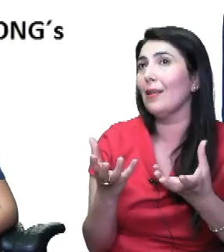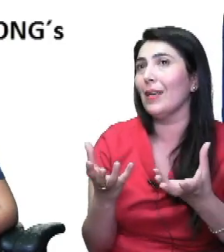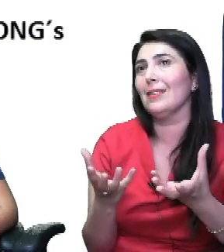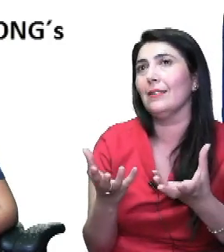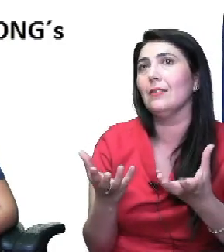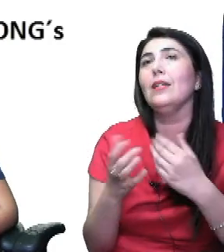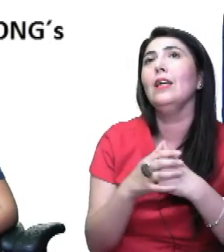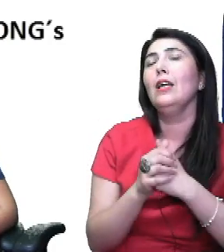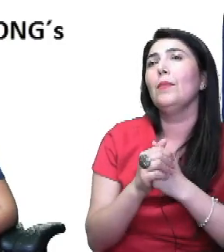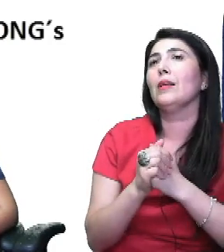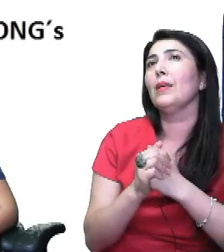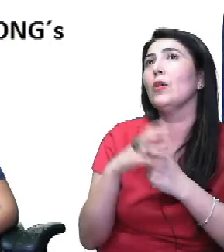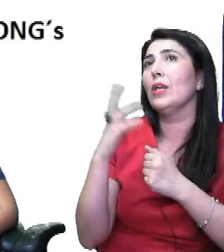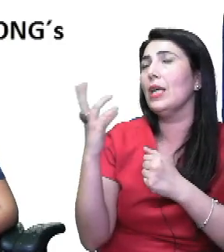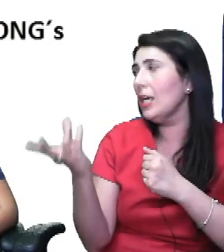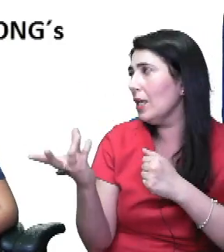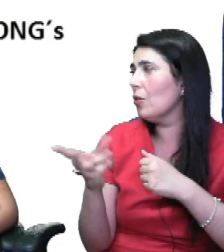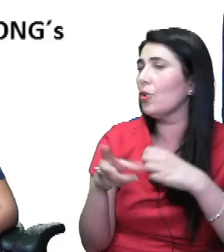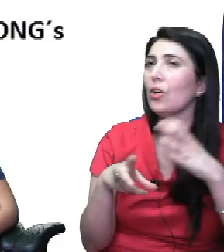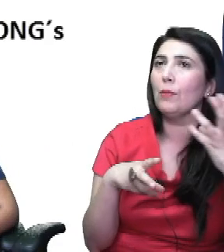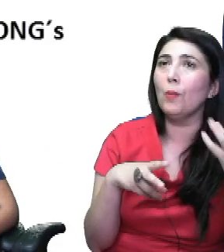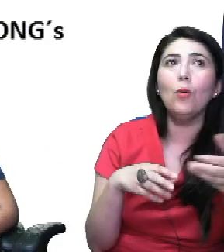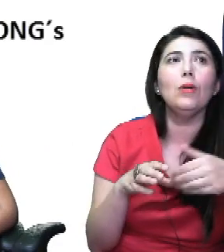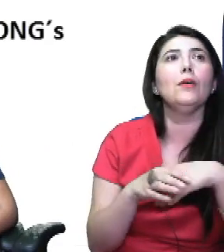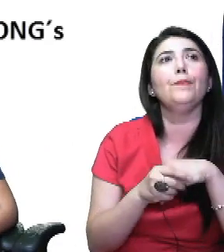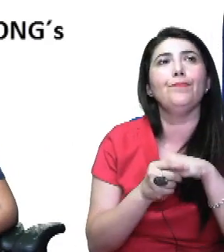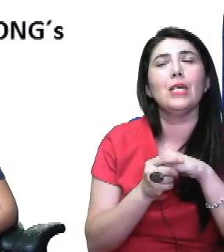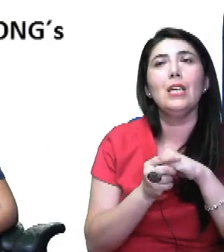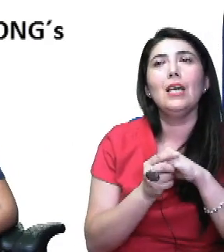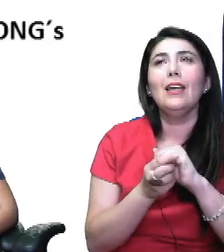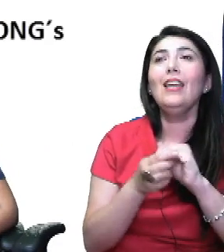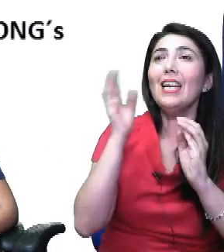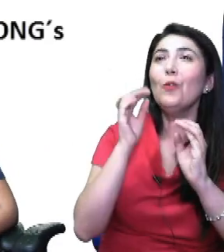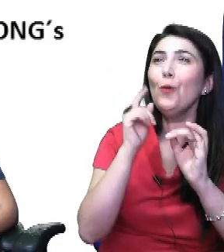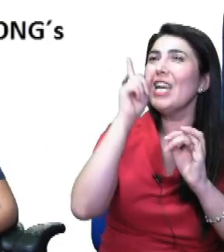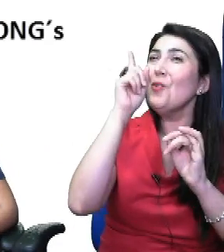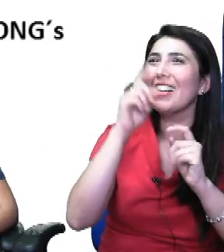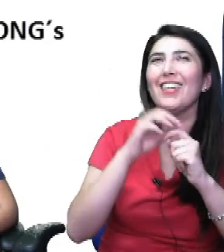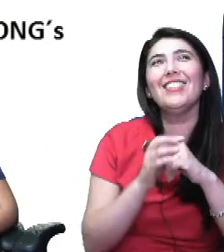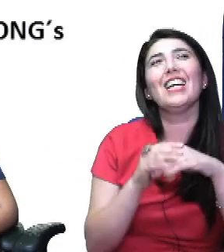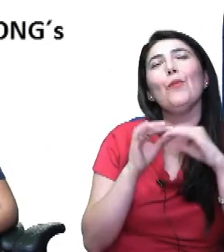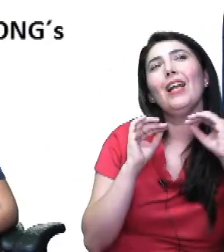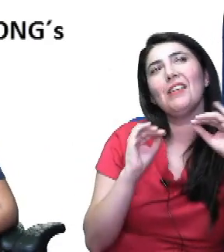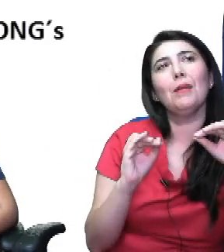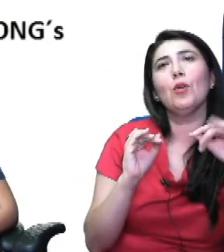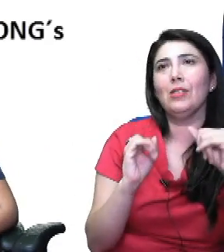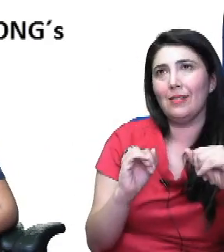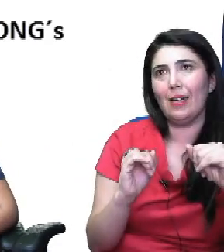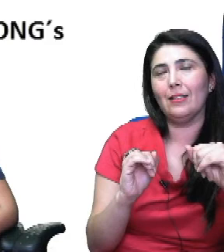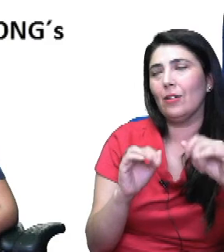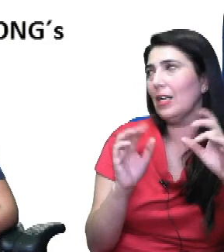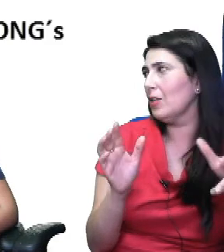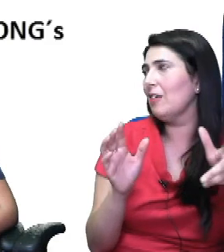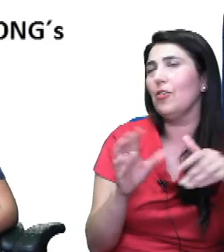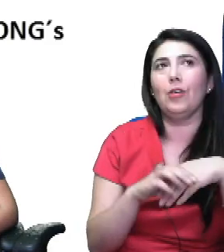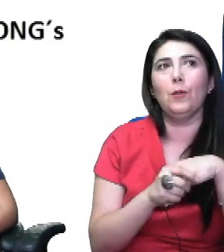entidades académicas, ¿sí? Pero también de ONG, de otros organismos públicos. Y en una región llegamos al nivel provincial,